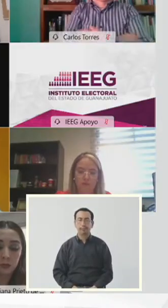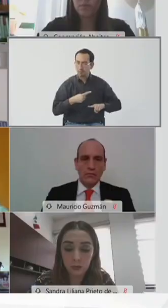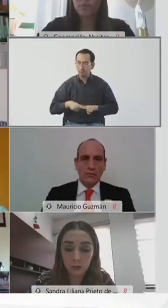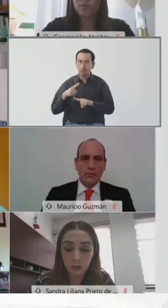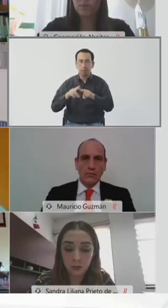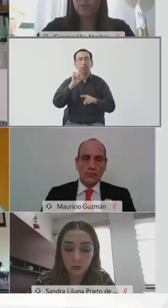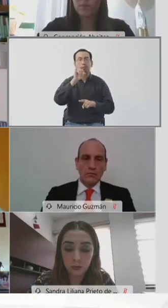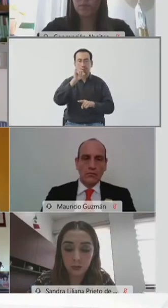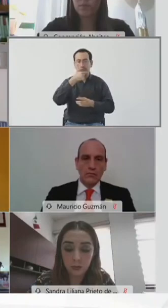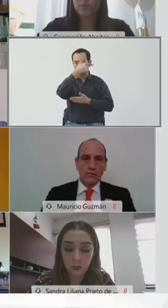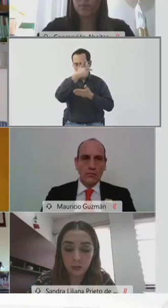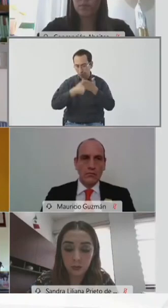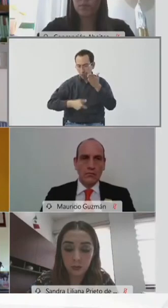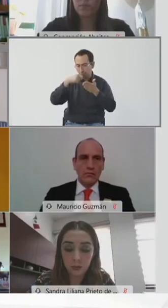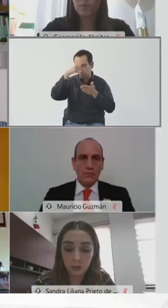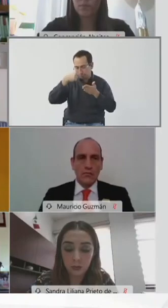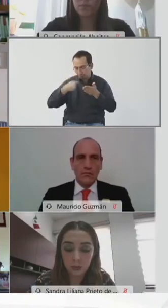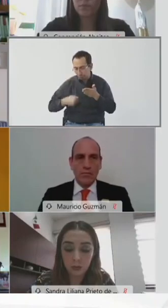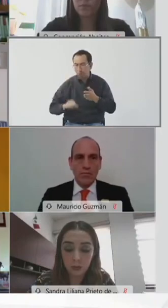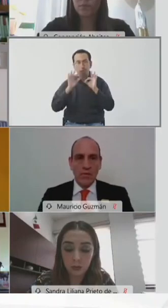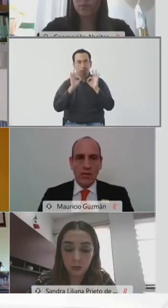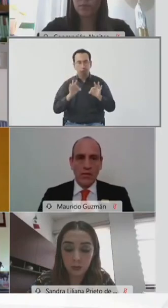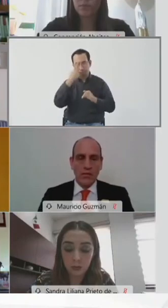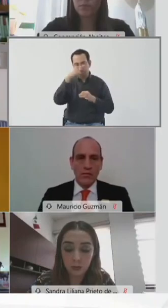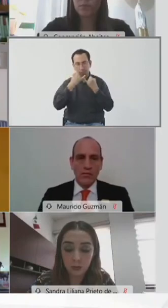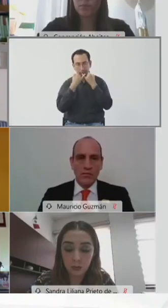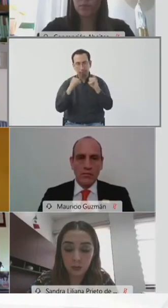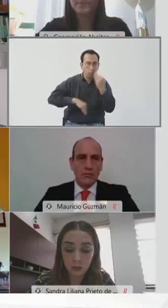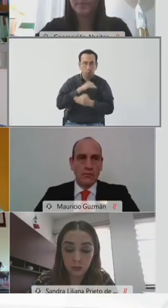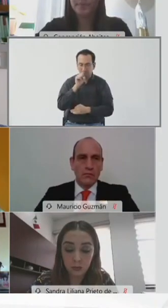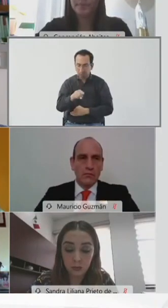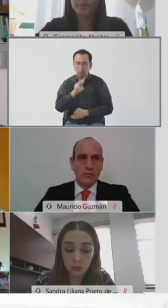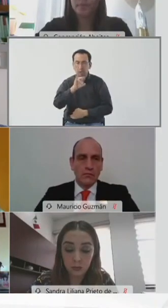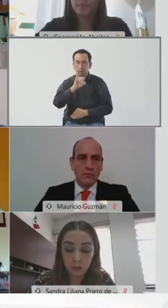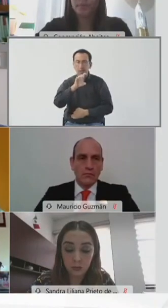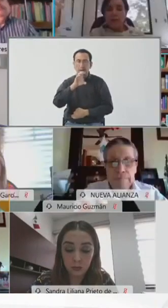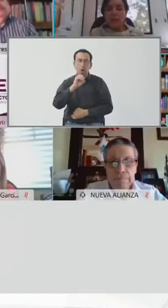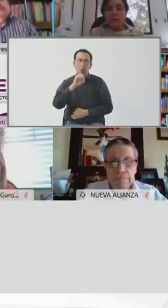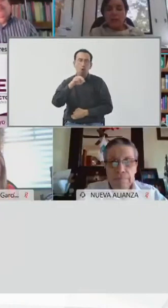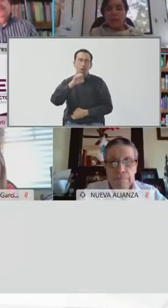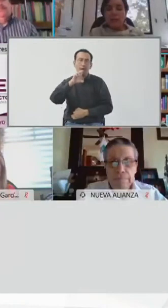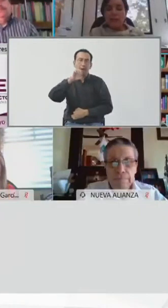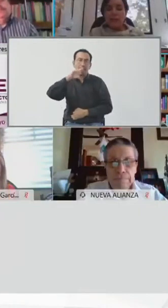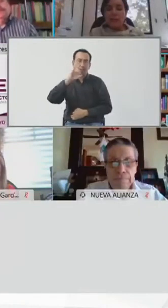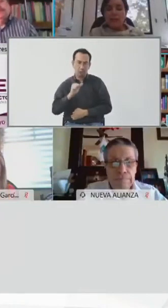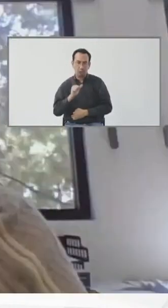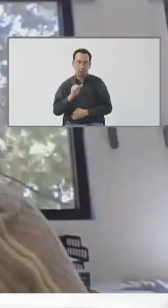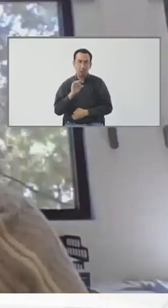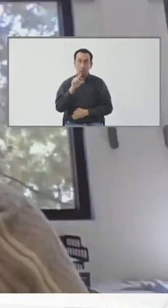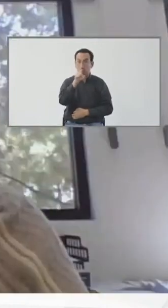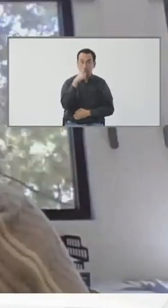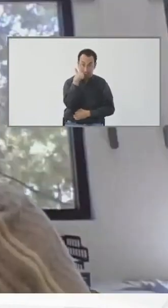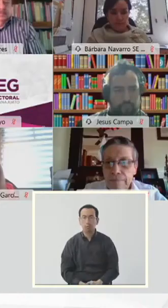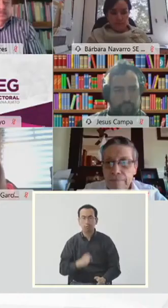José Belmonte Jaramillo rindió protesta como representante propietario del Partido de la Revolución Democrática, PRD, ante el